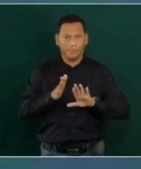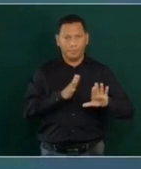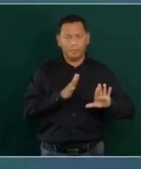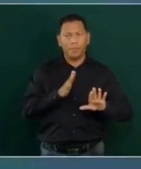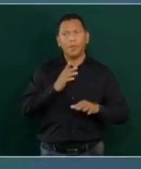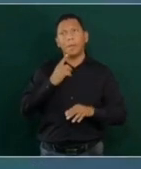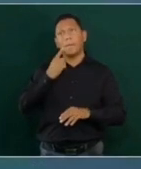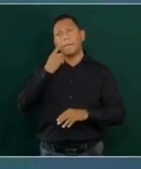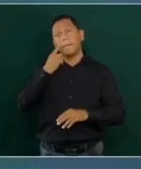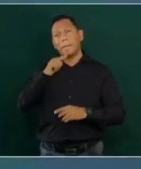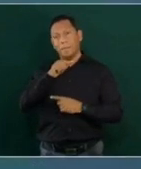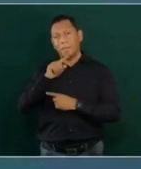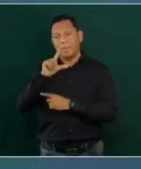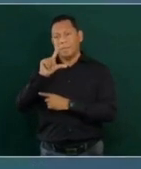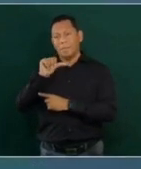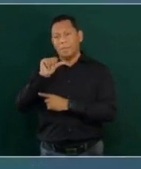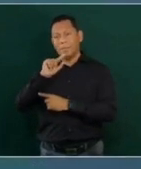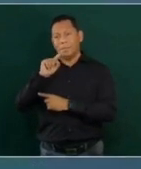Lázaro